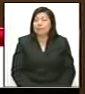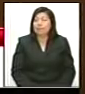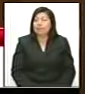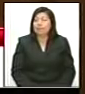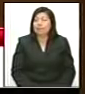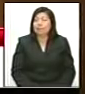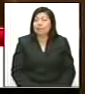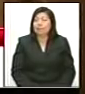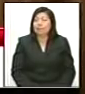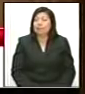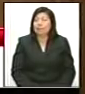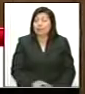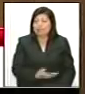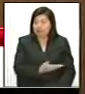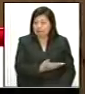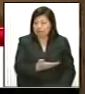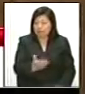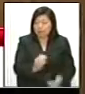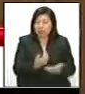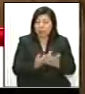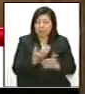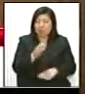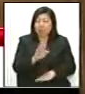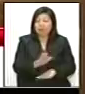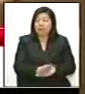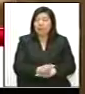Señor presidente, colegas congresistas, buenas tardes.